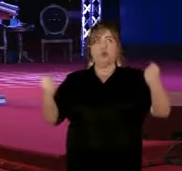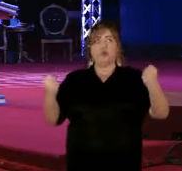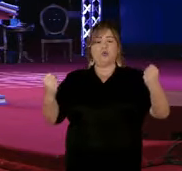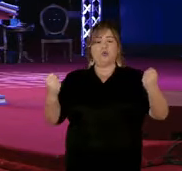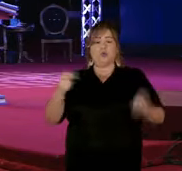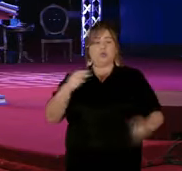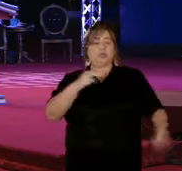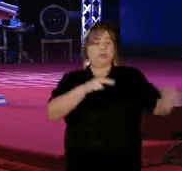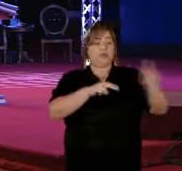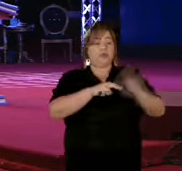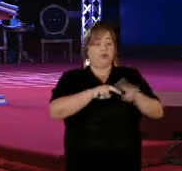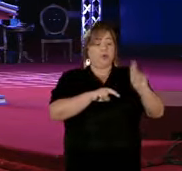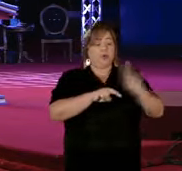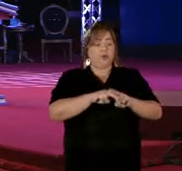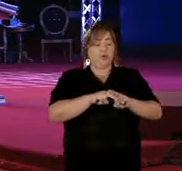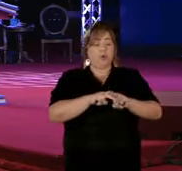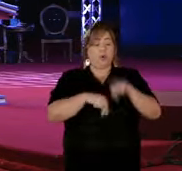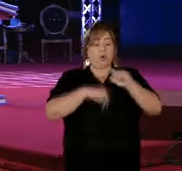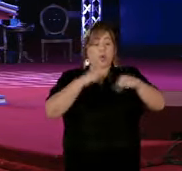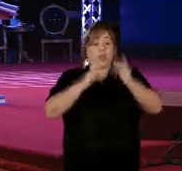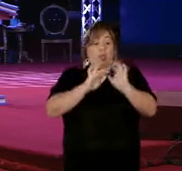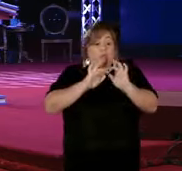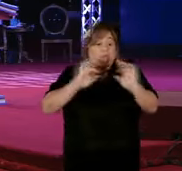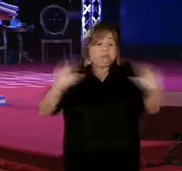al que no tiene ninguna.